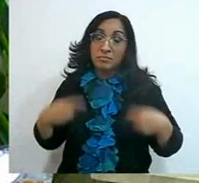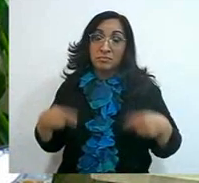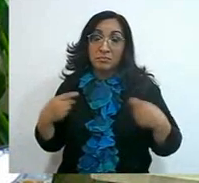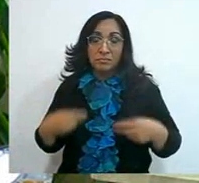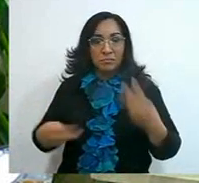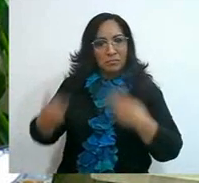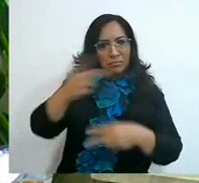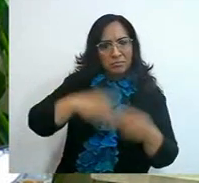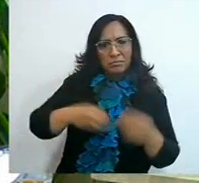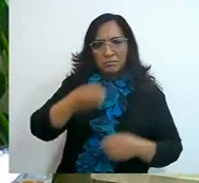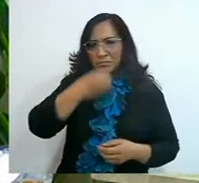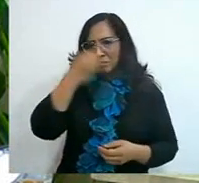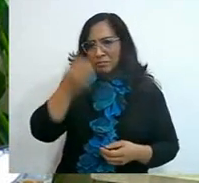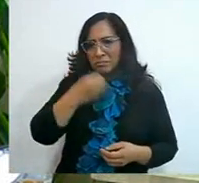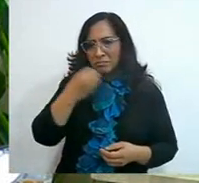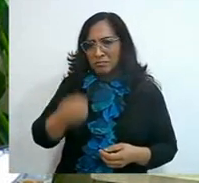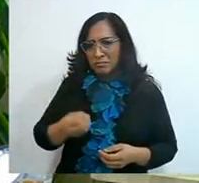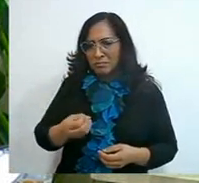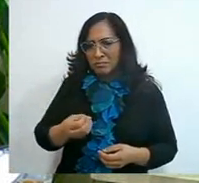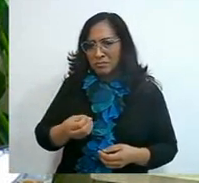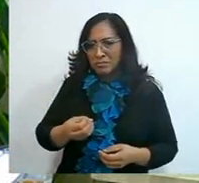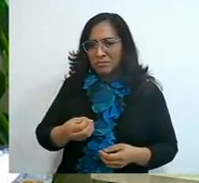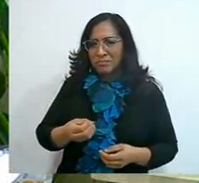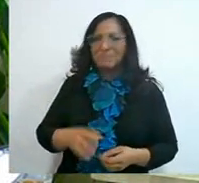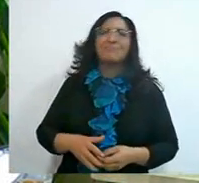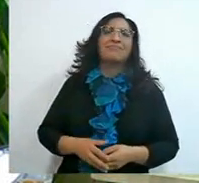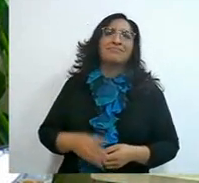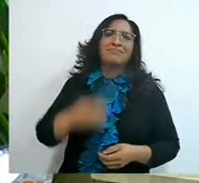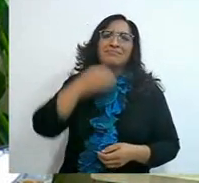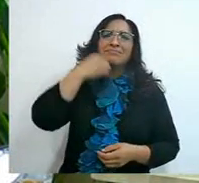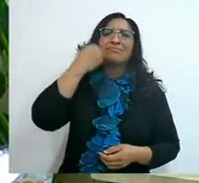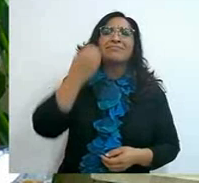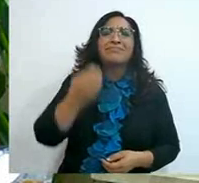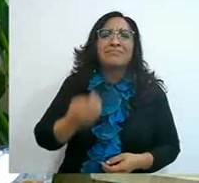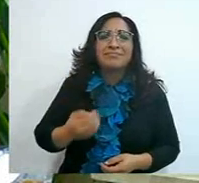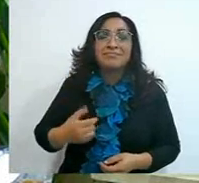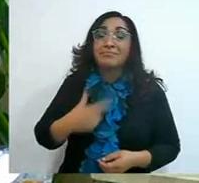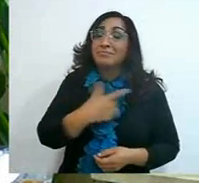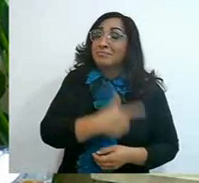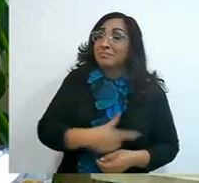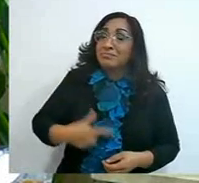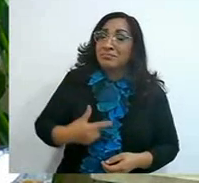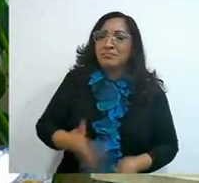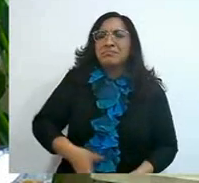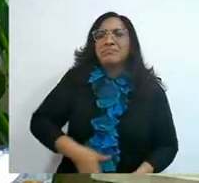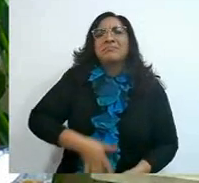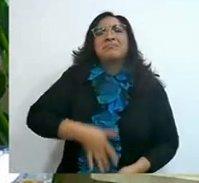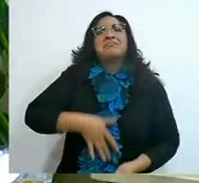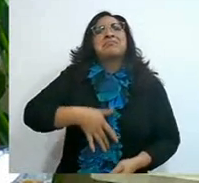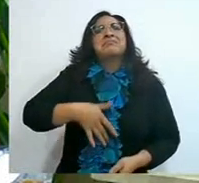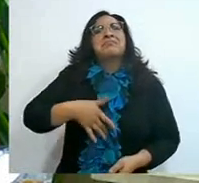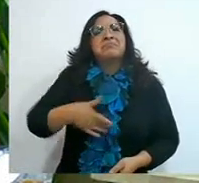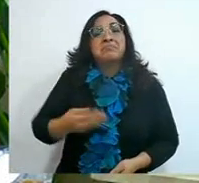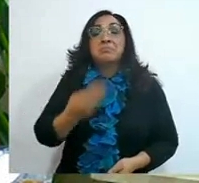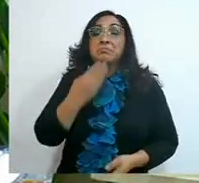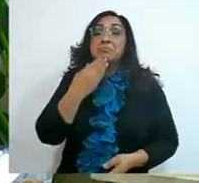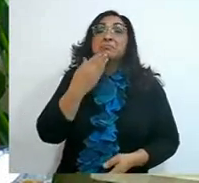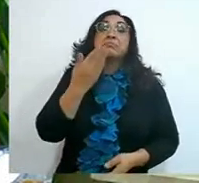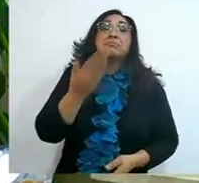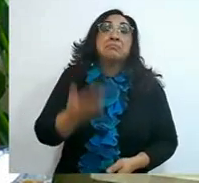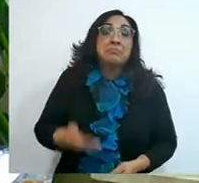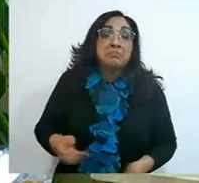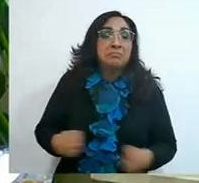la intercesión debería de sentirse cómoda, debería de sentirse confortable.